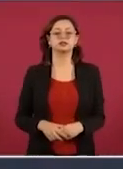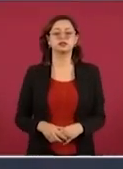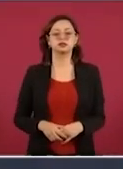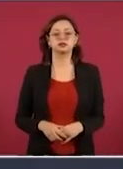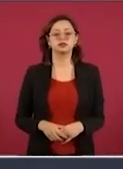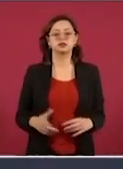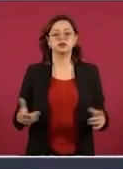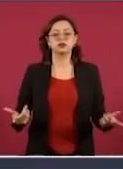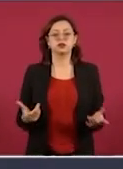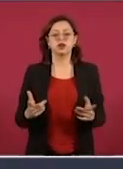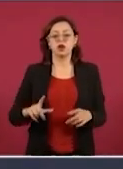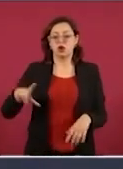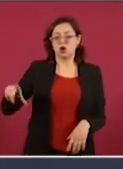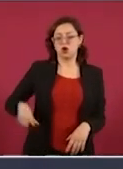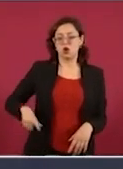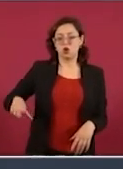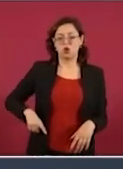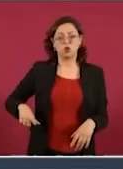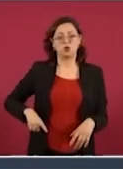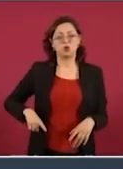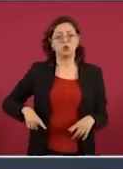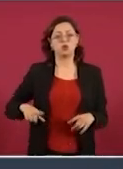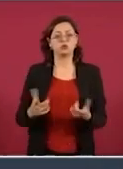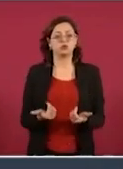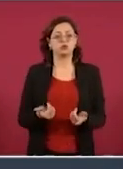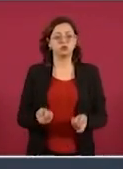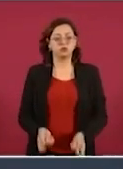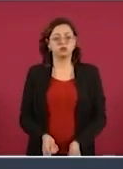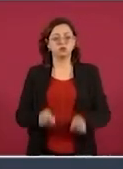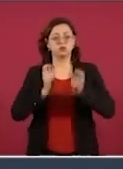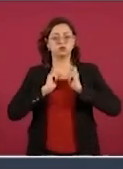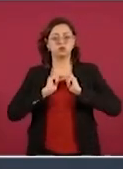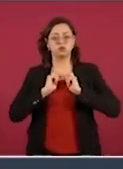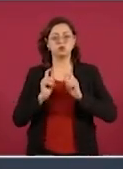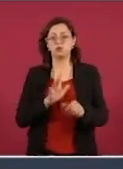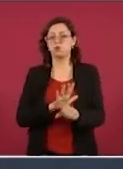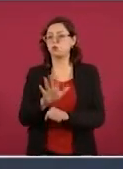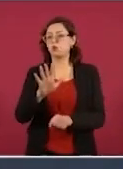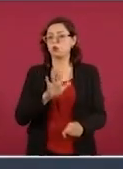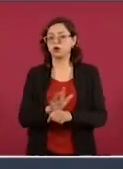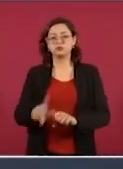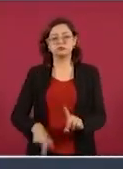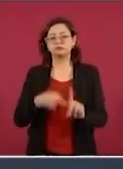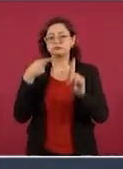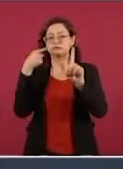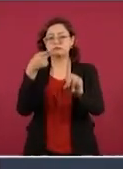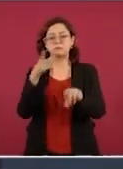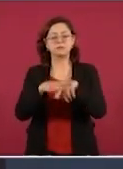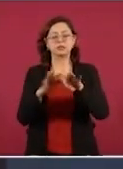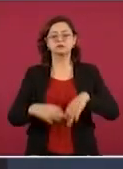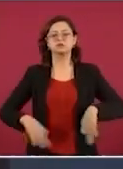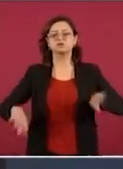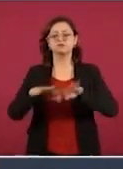tarea del gobierno es desterrar la corrupción política.